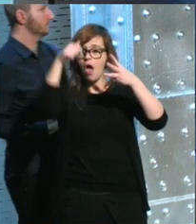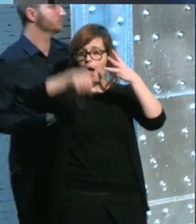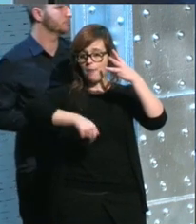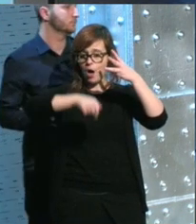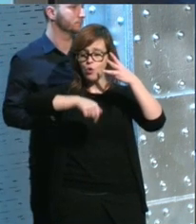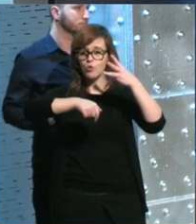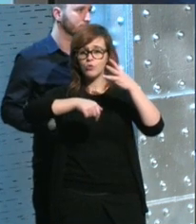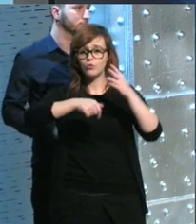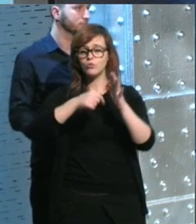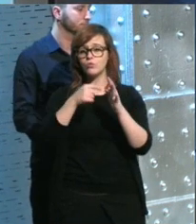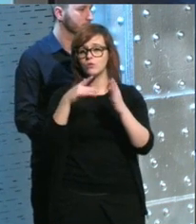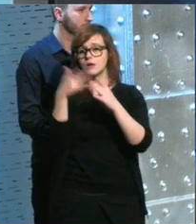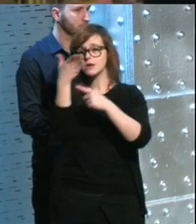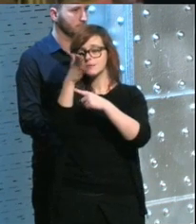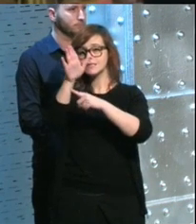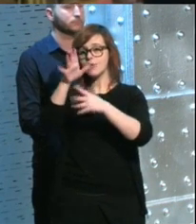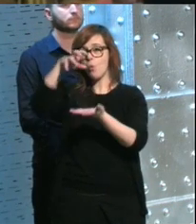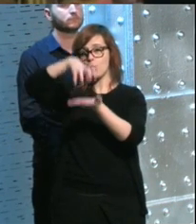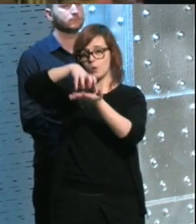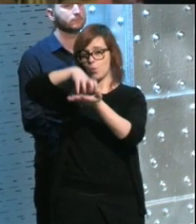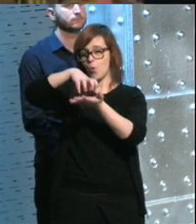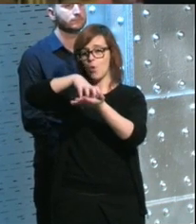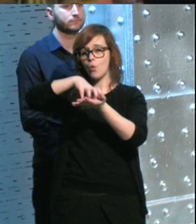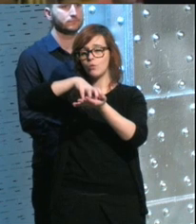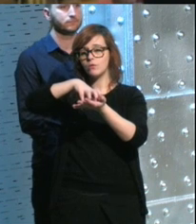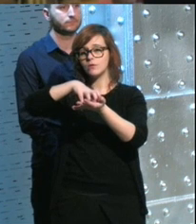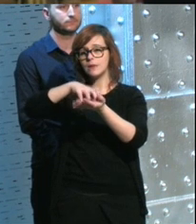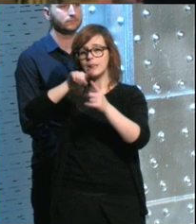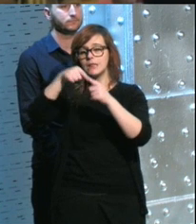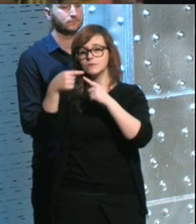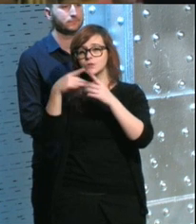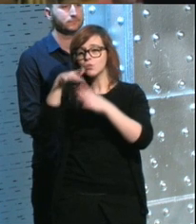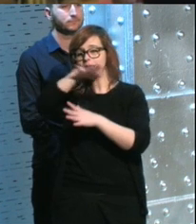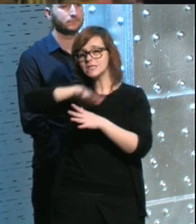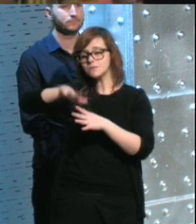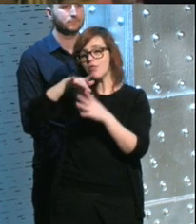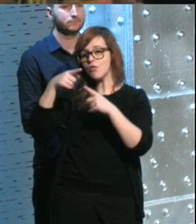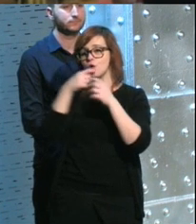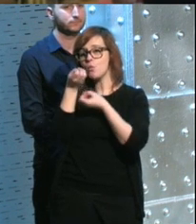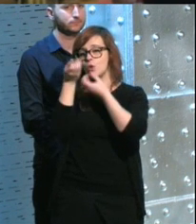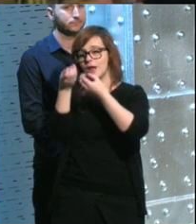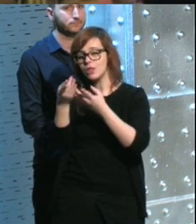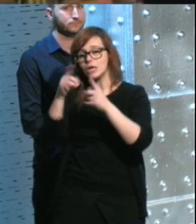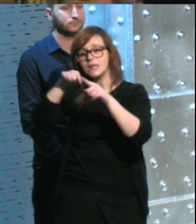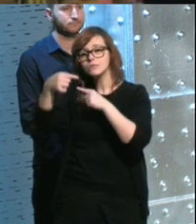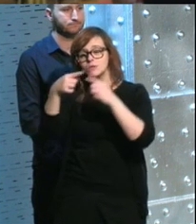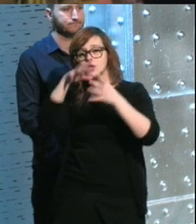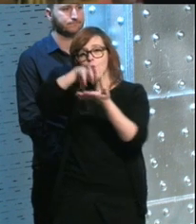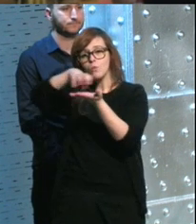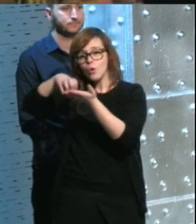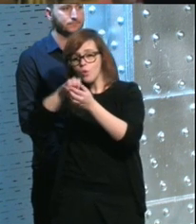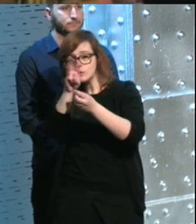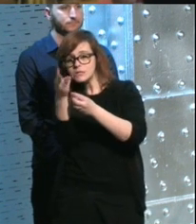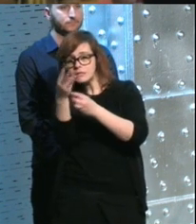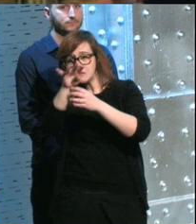abajo, representa un cubículo, después con un espacio de comunicación, después 3 cubículos